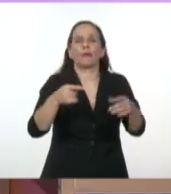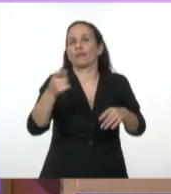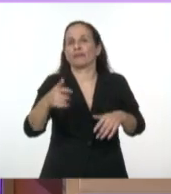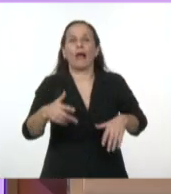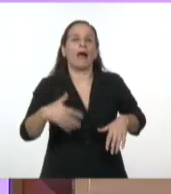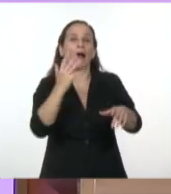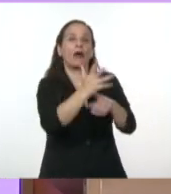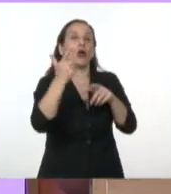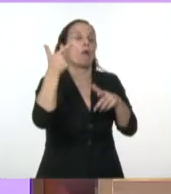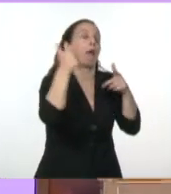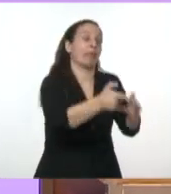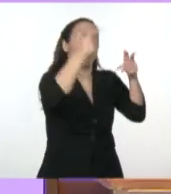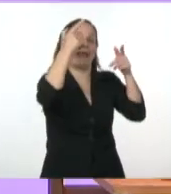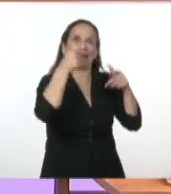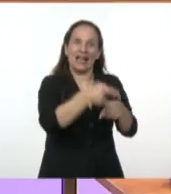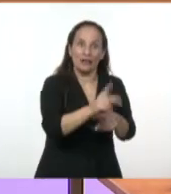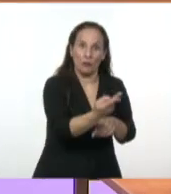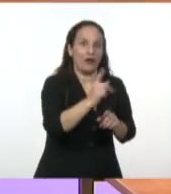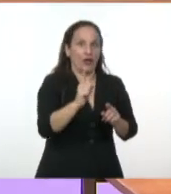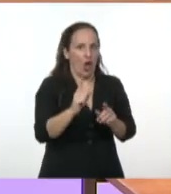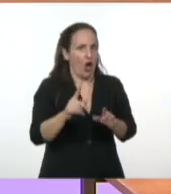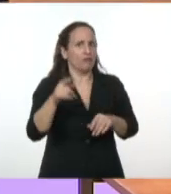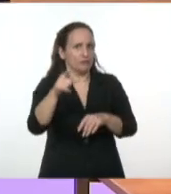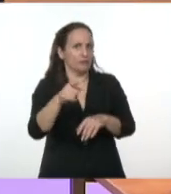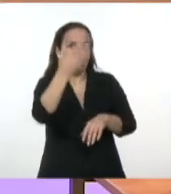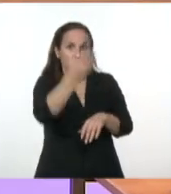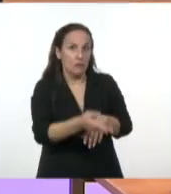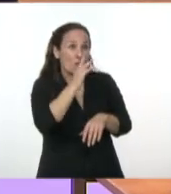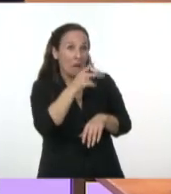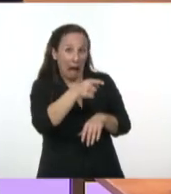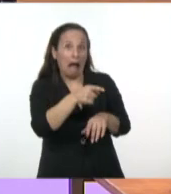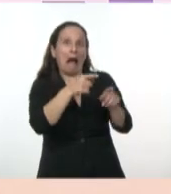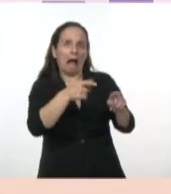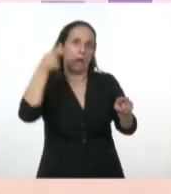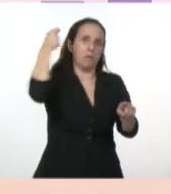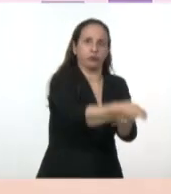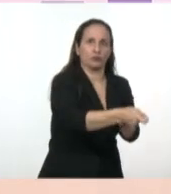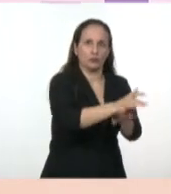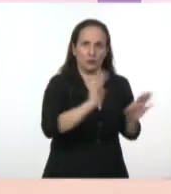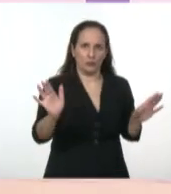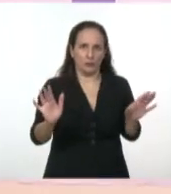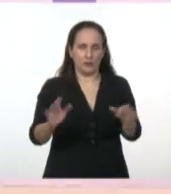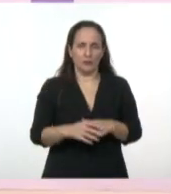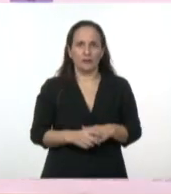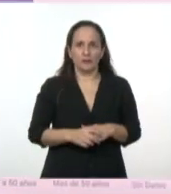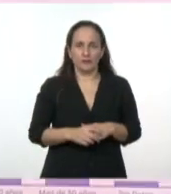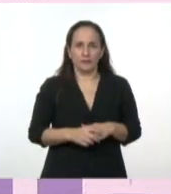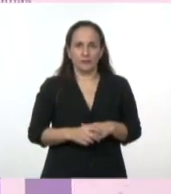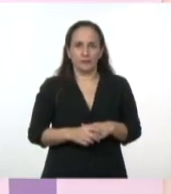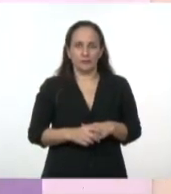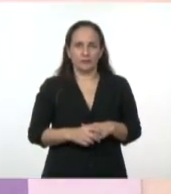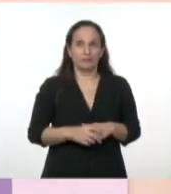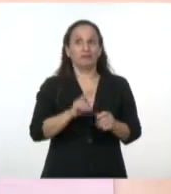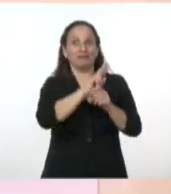para robarle el celular. Son mujeres asesinadas por el hecho de ser mujer. Exactamente, exactamente. Bueno, el segundo